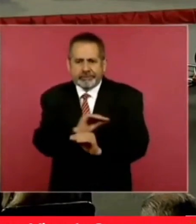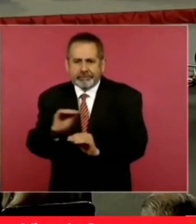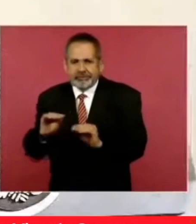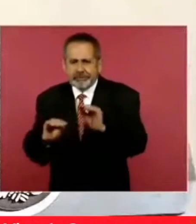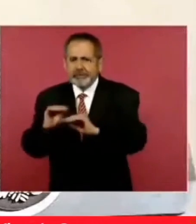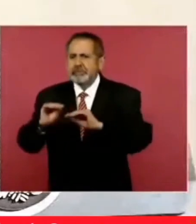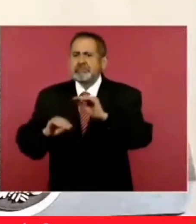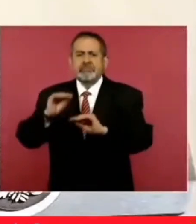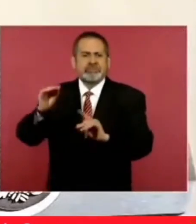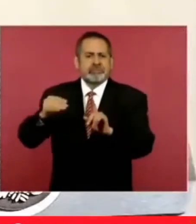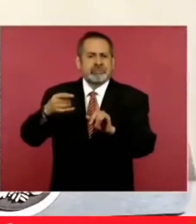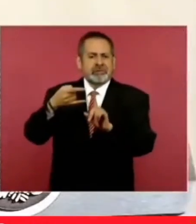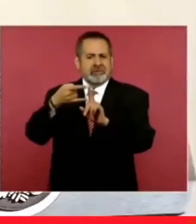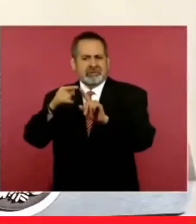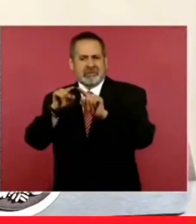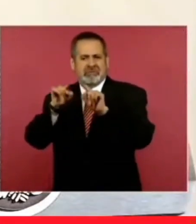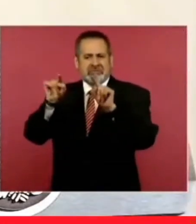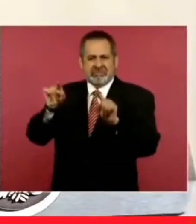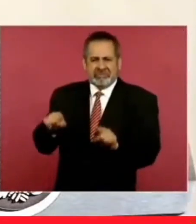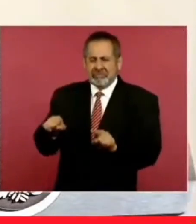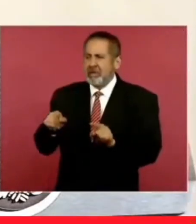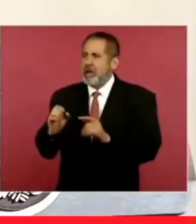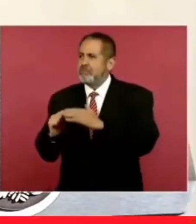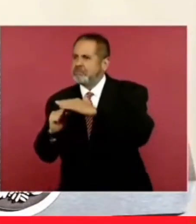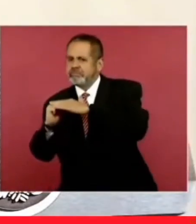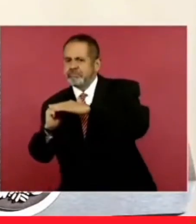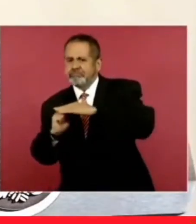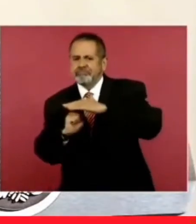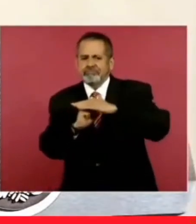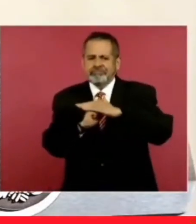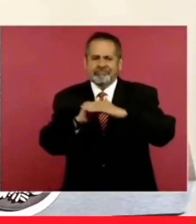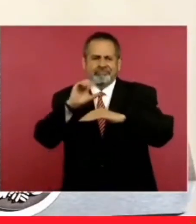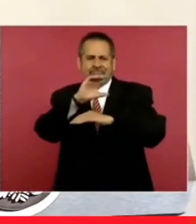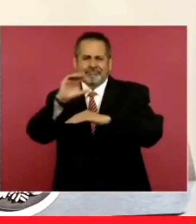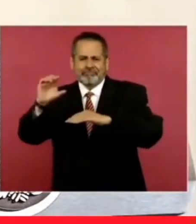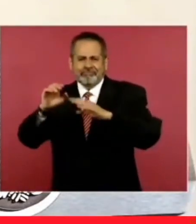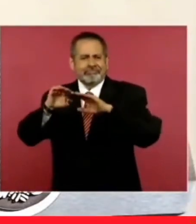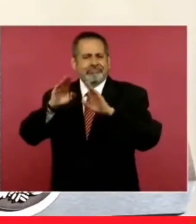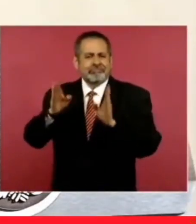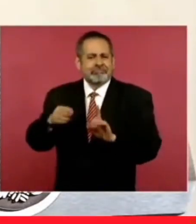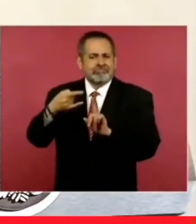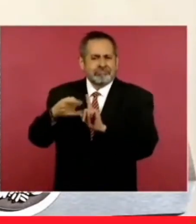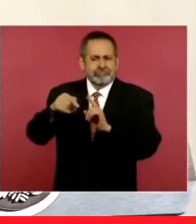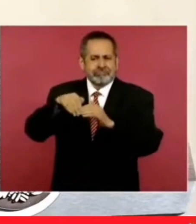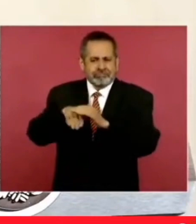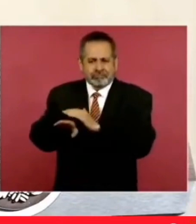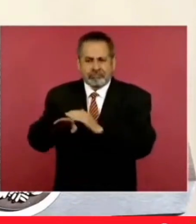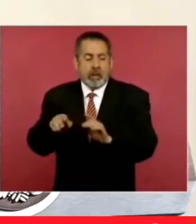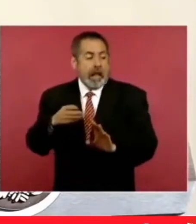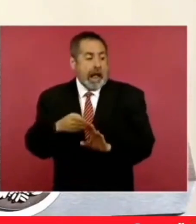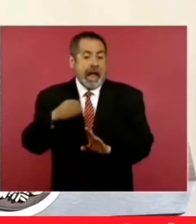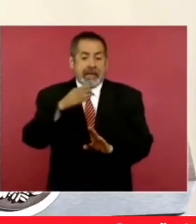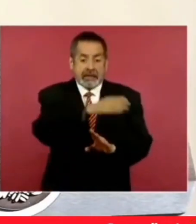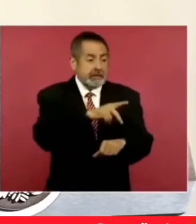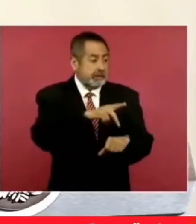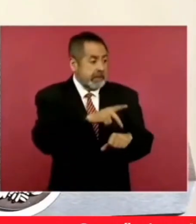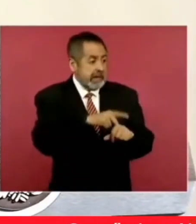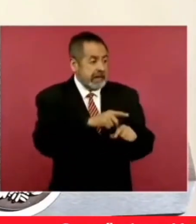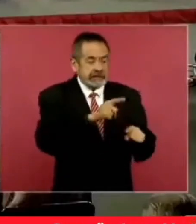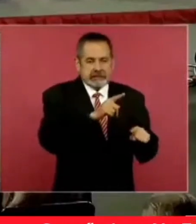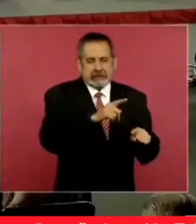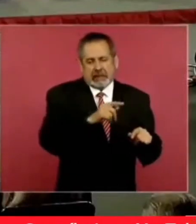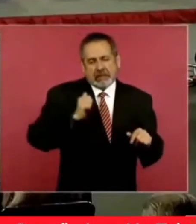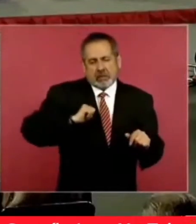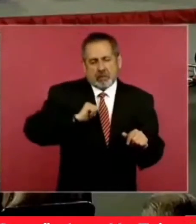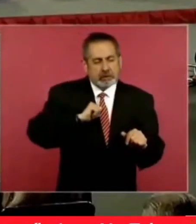porticada y dos crujías delimitadas por un muro de piedras careadas tomadas de un edificio más antiguo en el interior